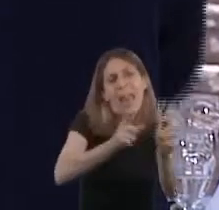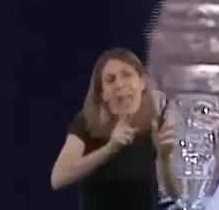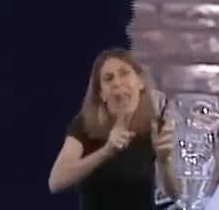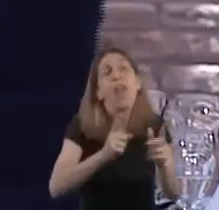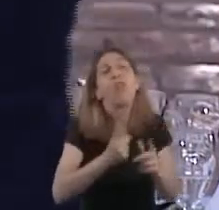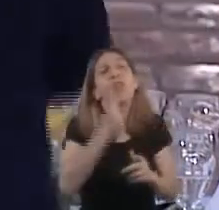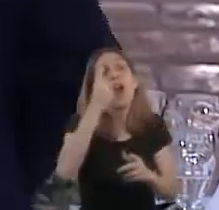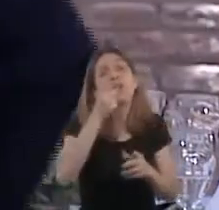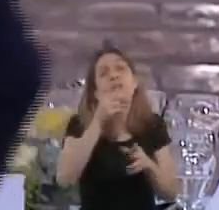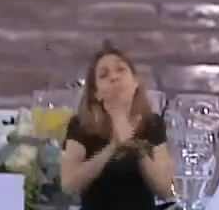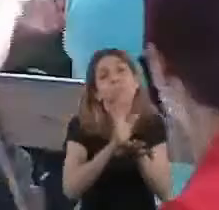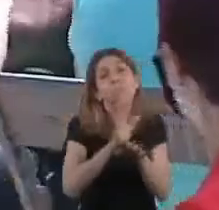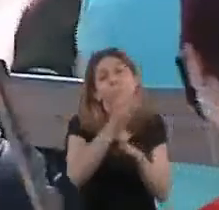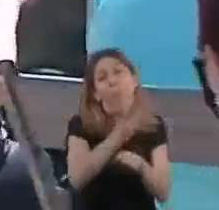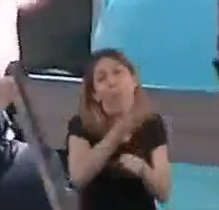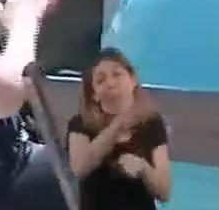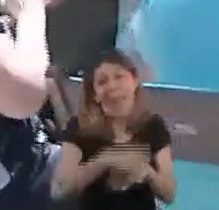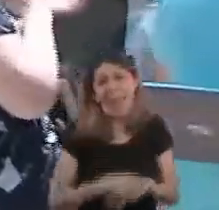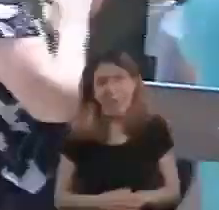bendiga.